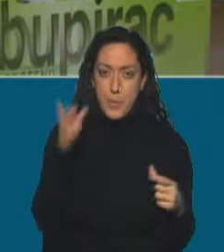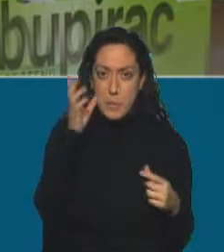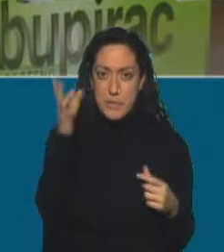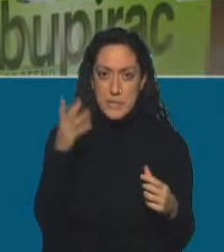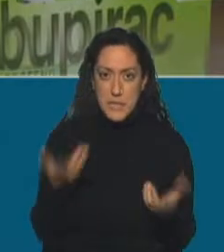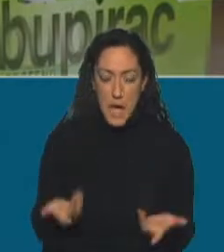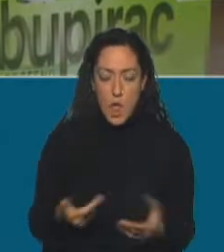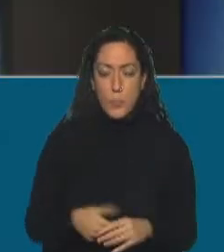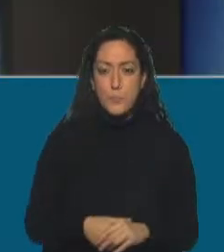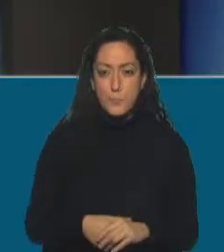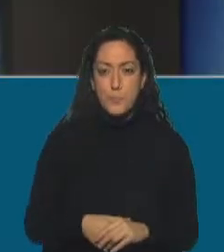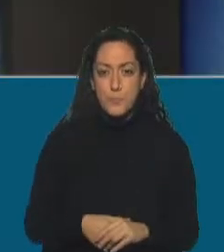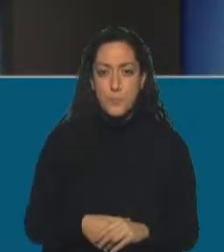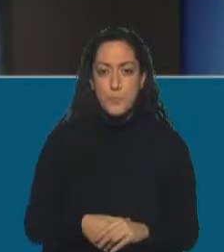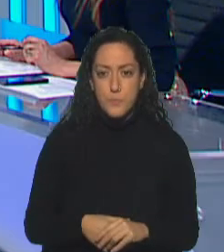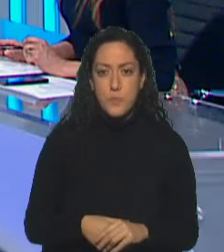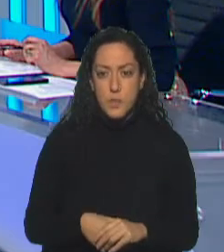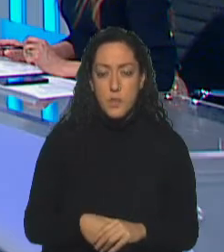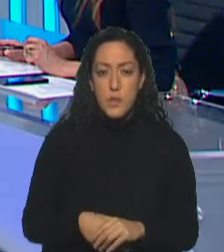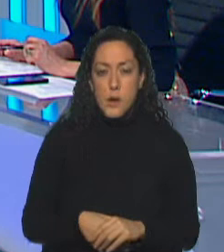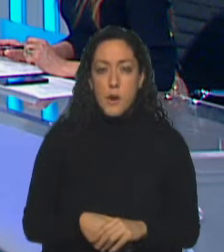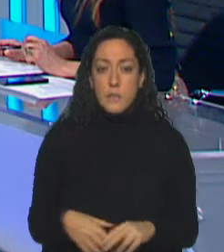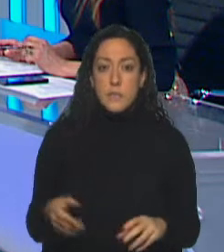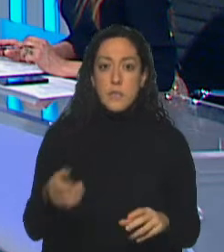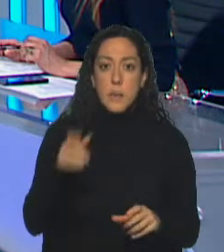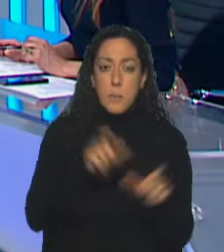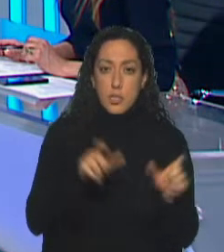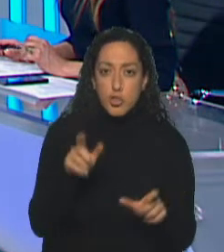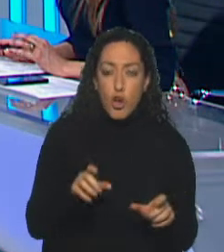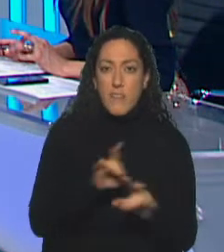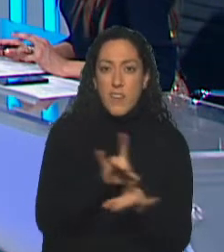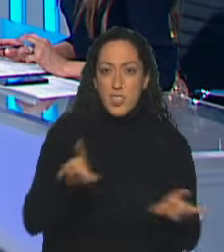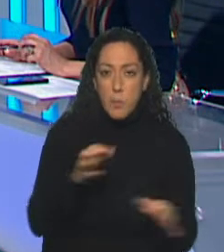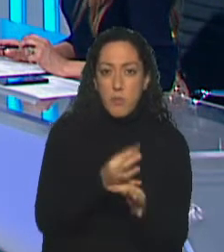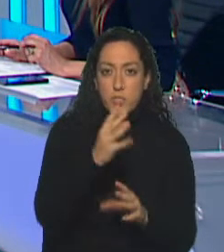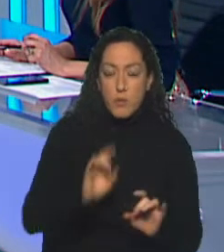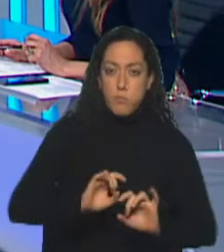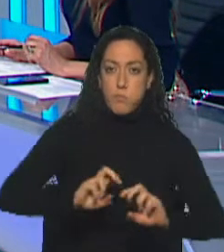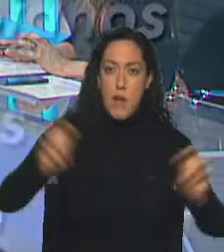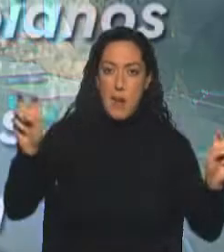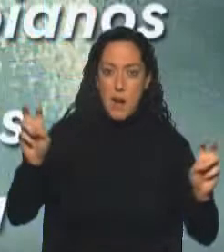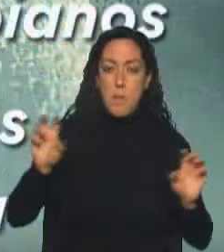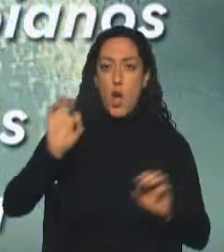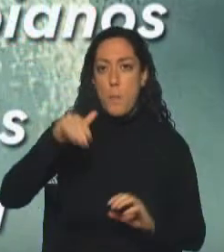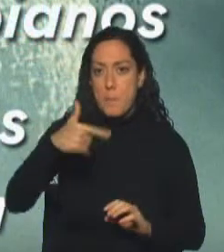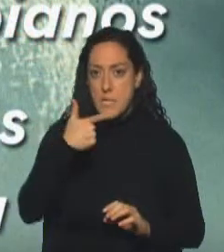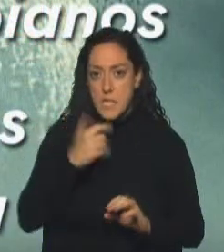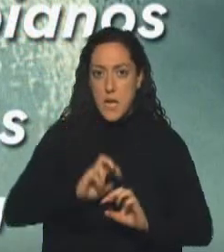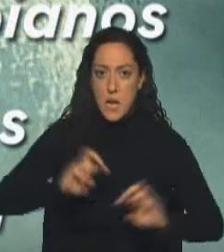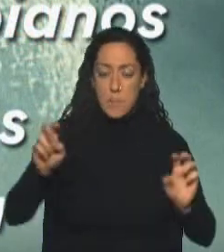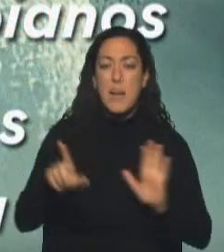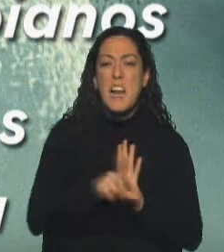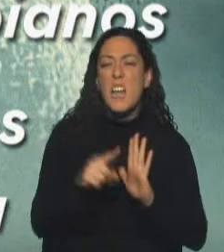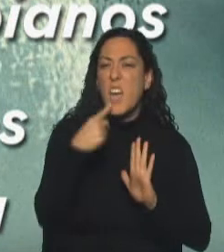alarmante Sí y de hecho hay mucha alarma entre los infectólogos la Organización Mundial de la Salud Qué dice La Ley bueno